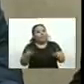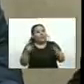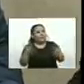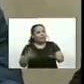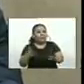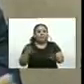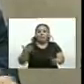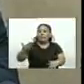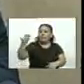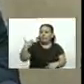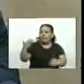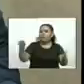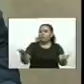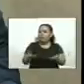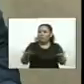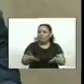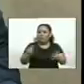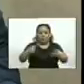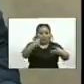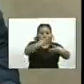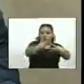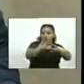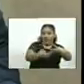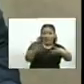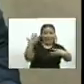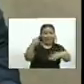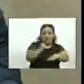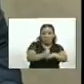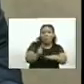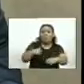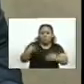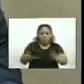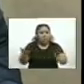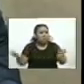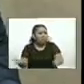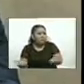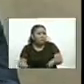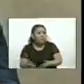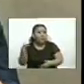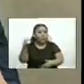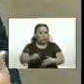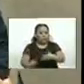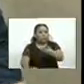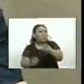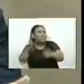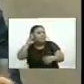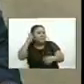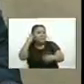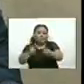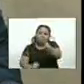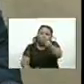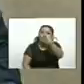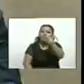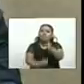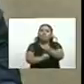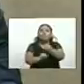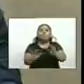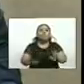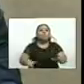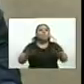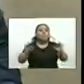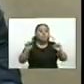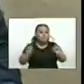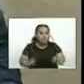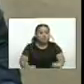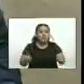lo venimos realizando sin que la ley se haya aprobado. Hoy lo que vamos a hacer es fortalecernos más y por supuesto los